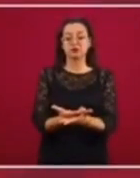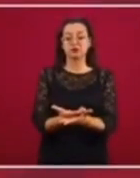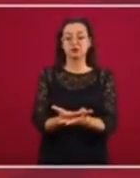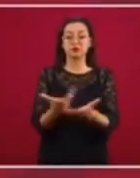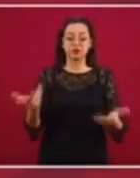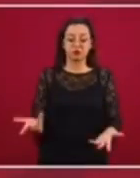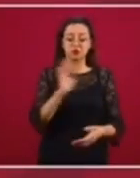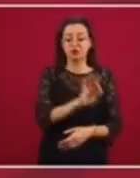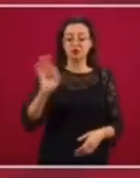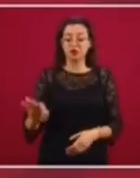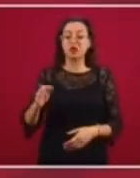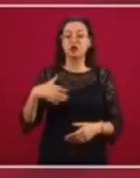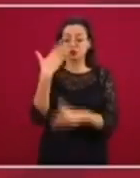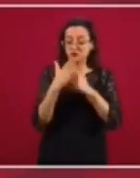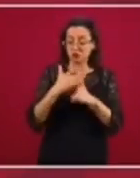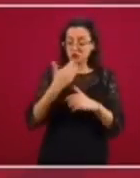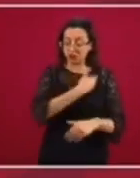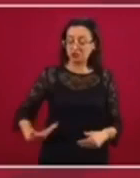la revocación del mandato.